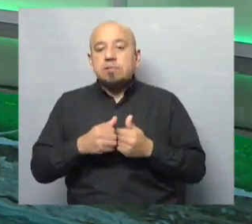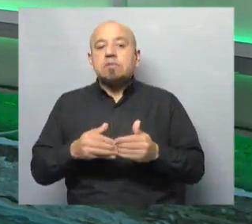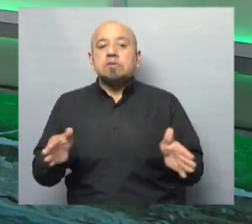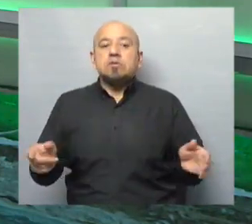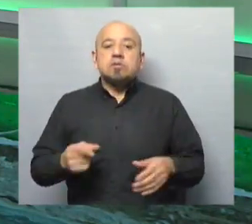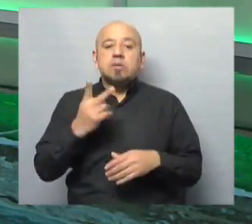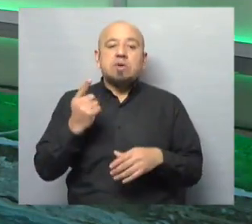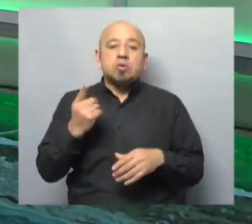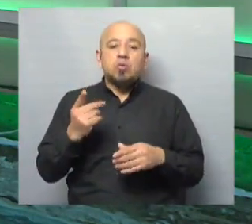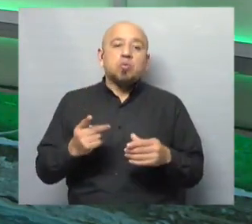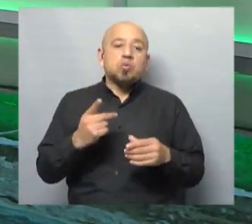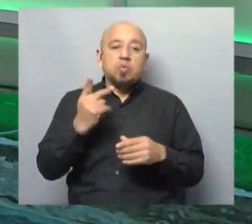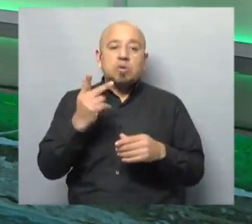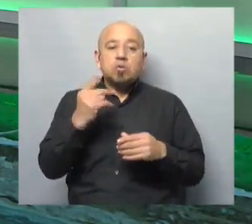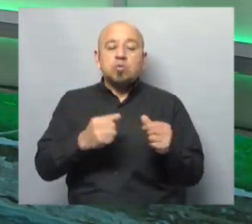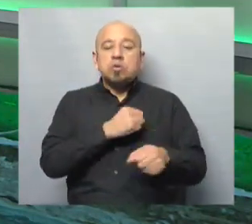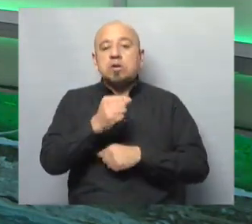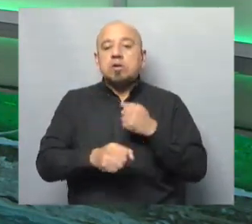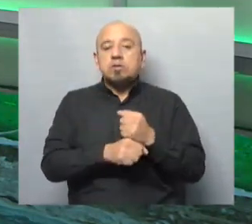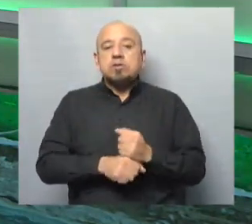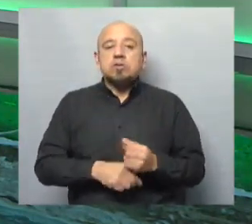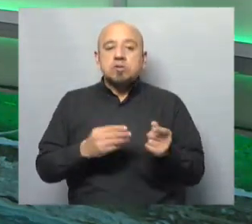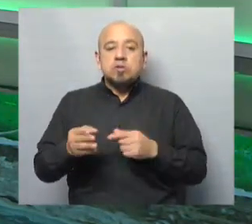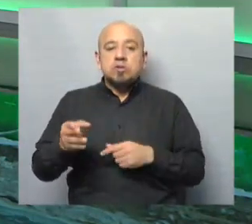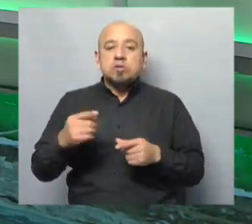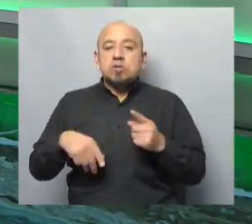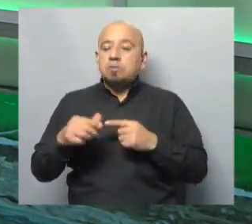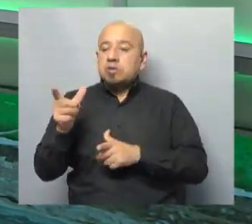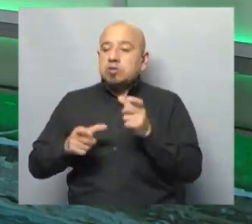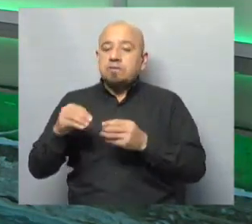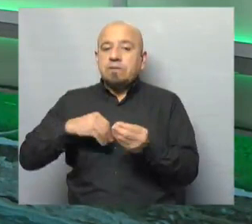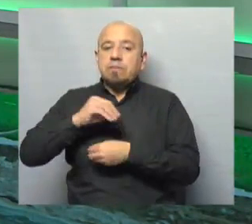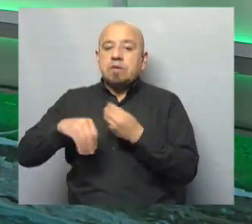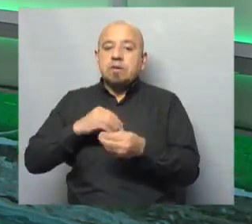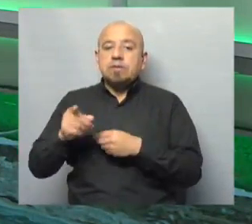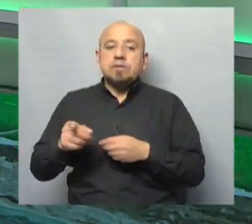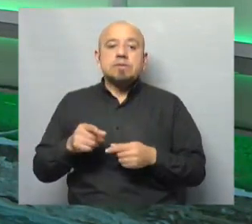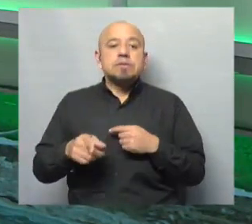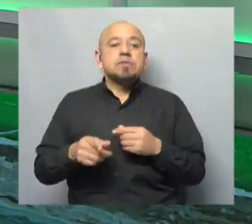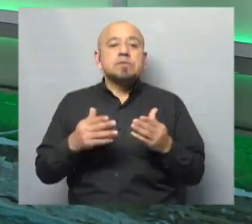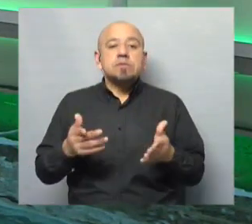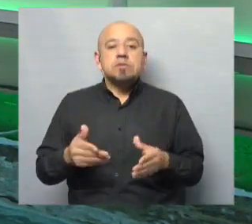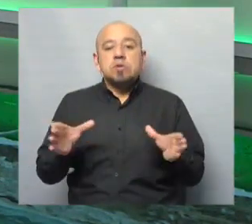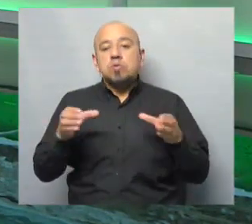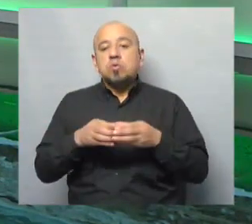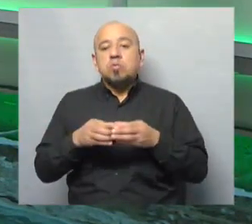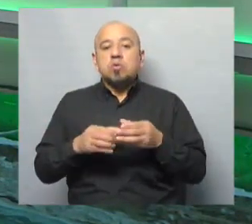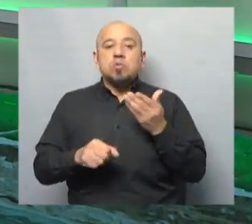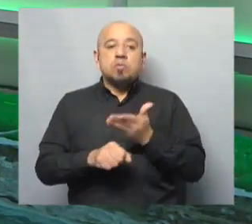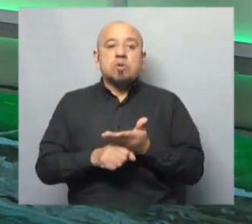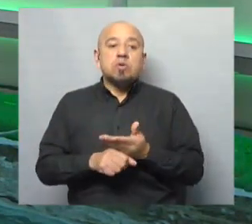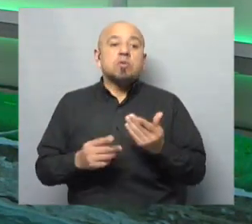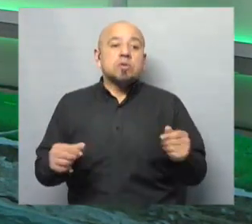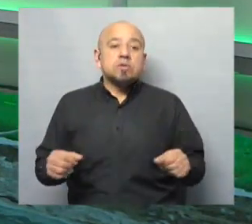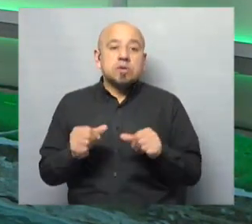21 años según datos de madres y familiares uruguayos detenidos-desaparecidos el colectivo pidió que se tomen medidas